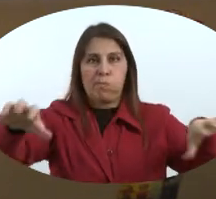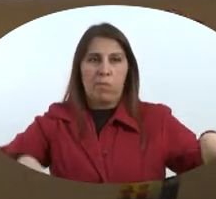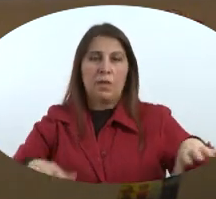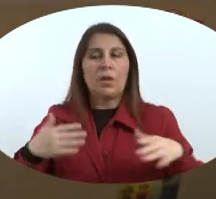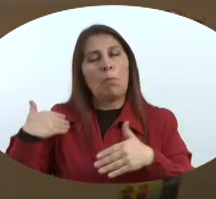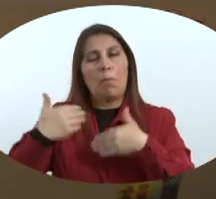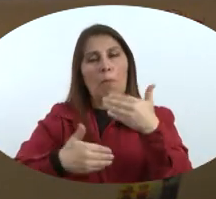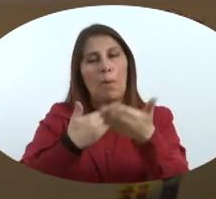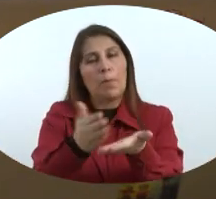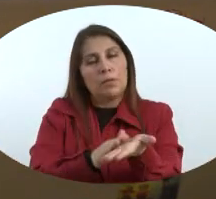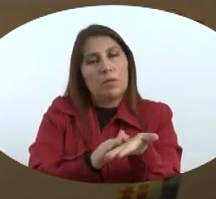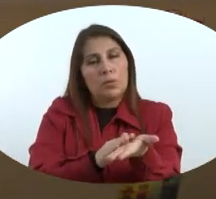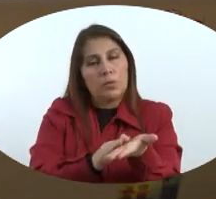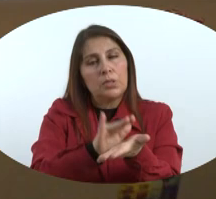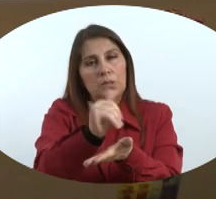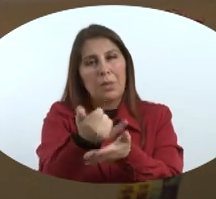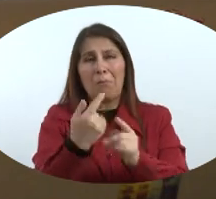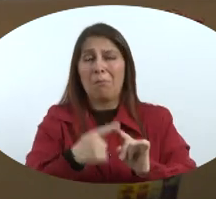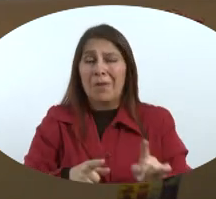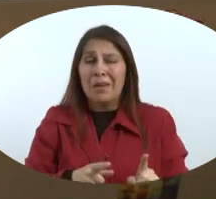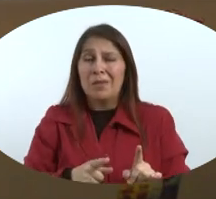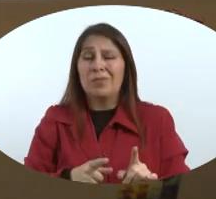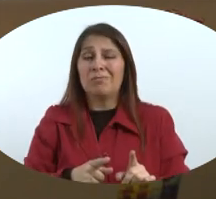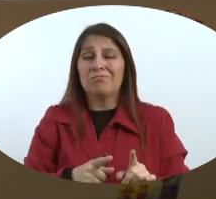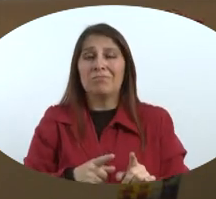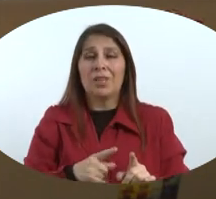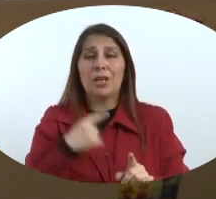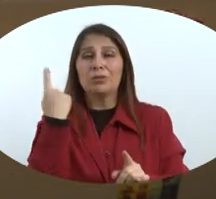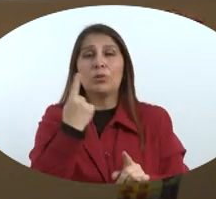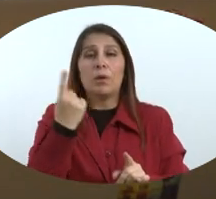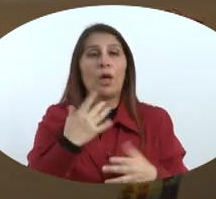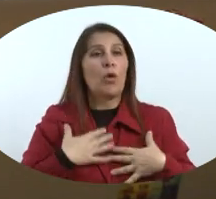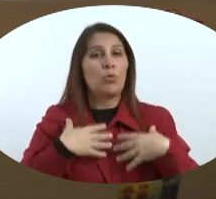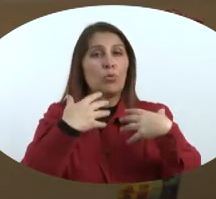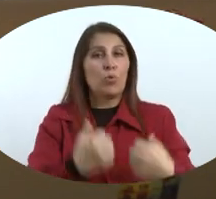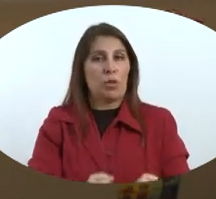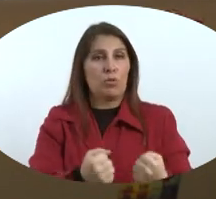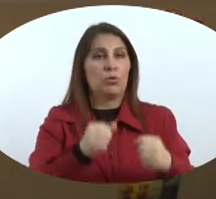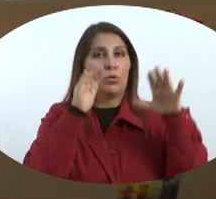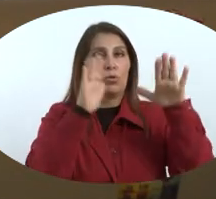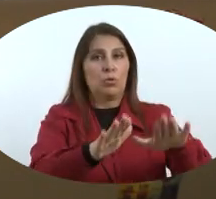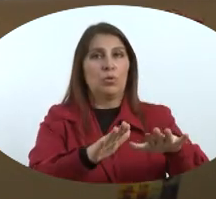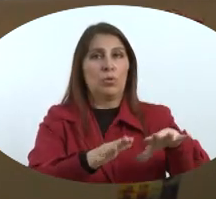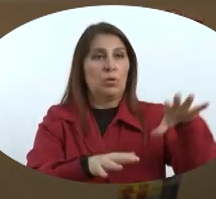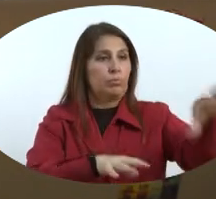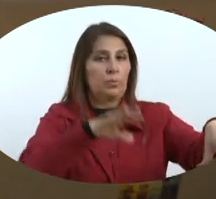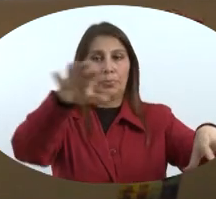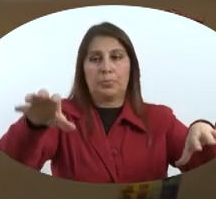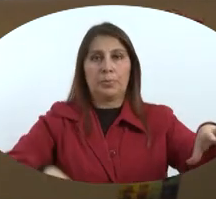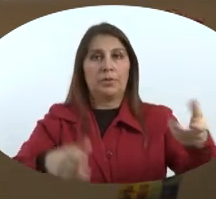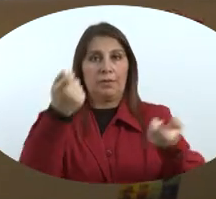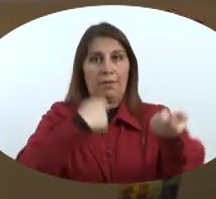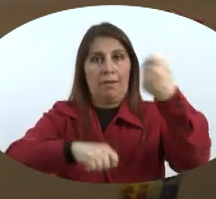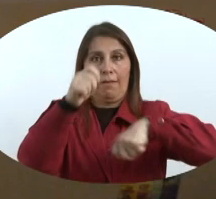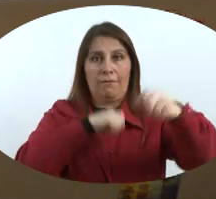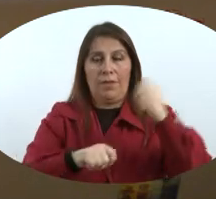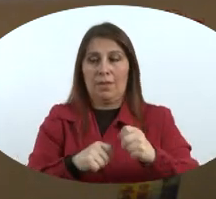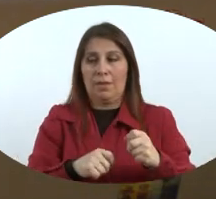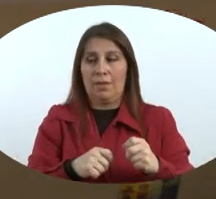solucionando pero que de cierta manera creo que sólo se limita a los dueños de las casas queremos como como